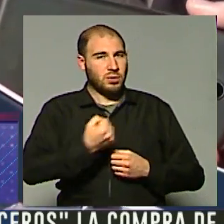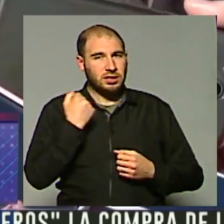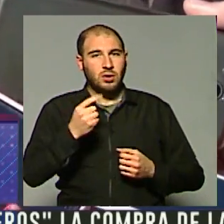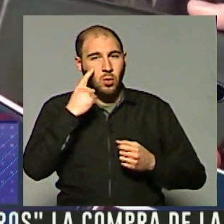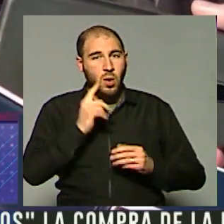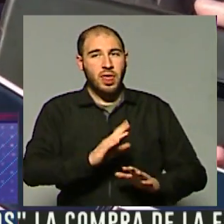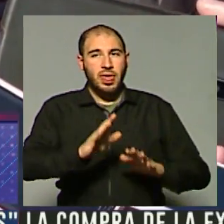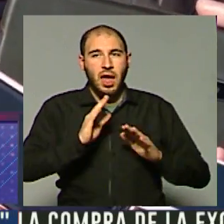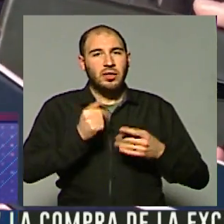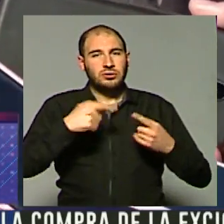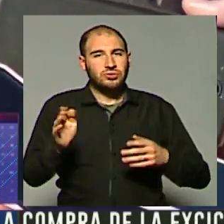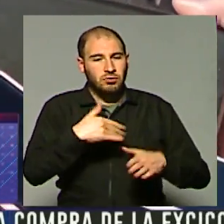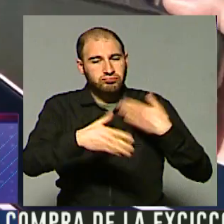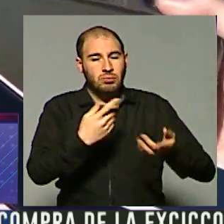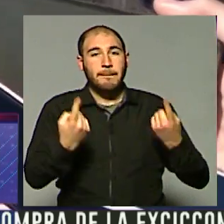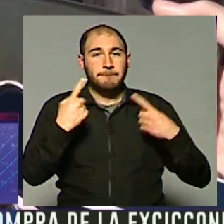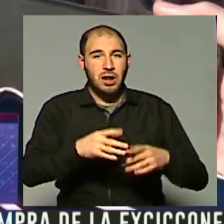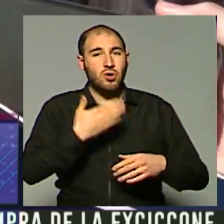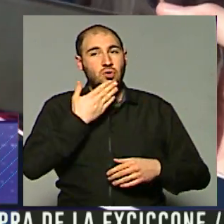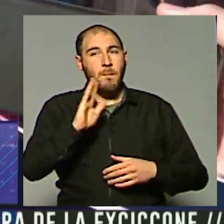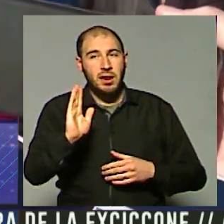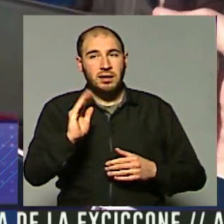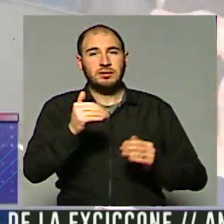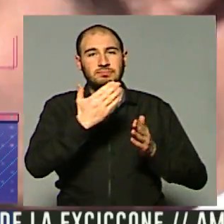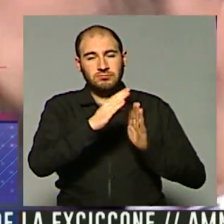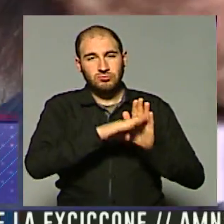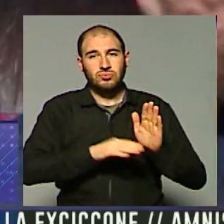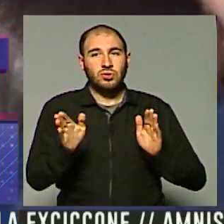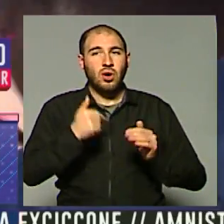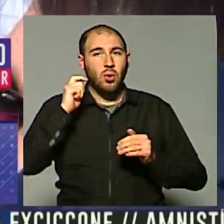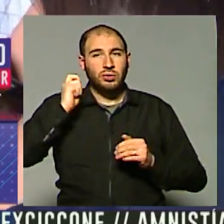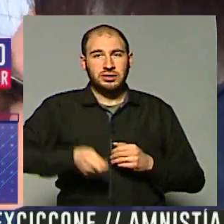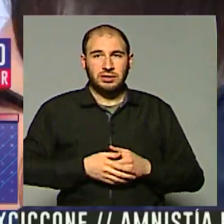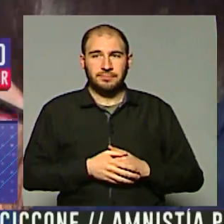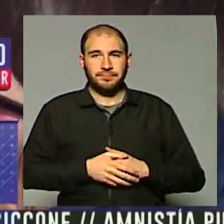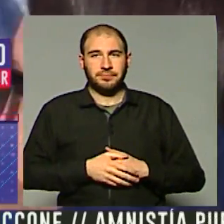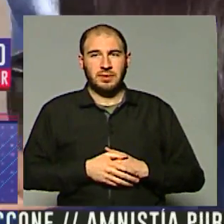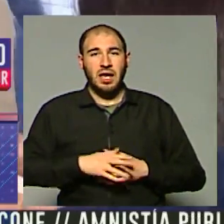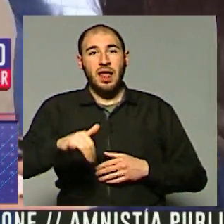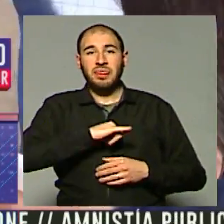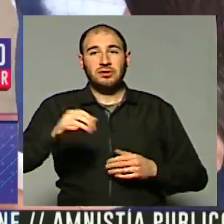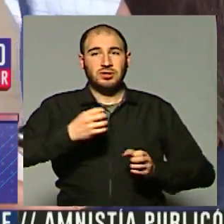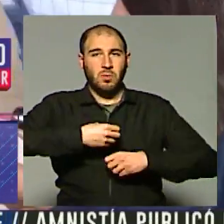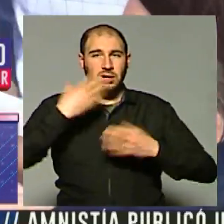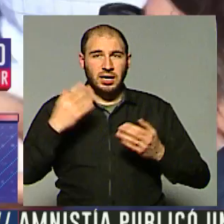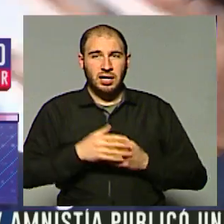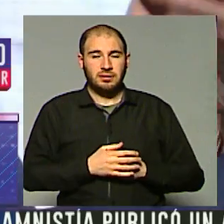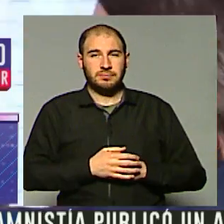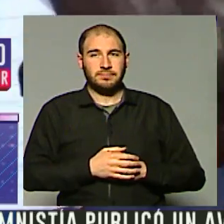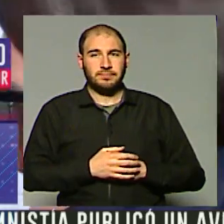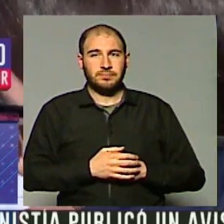ser muy cuidadoso con todo lo que se lleva adelante, pero hay que cumplir con todo lo que indique la justicia. Cualquier denuncia